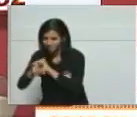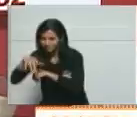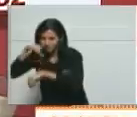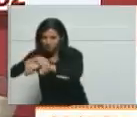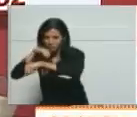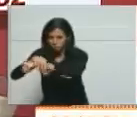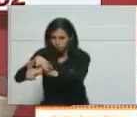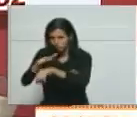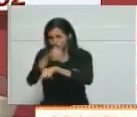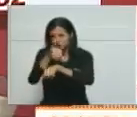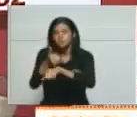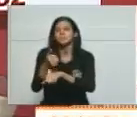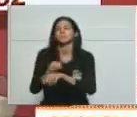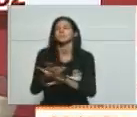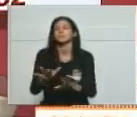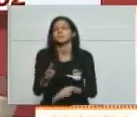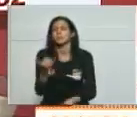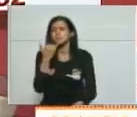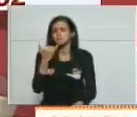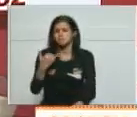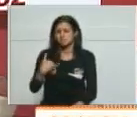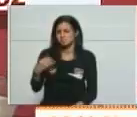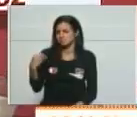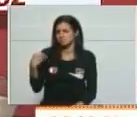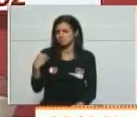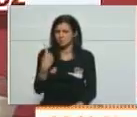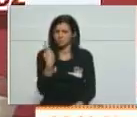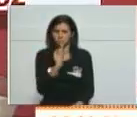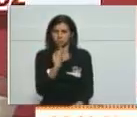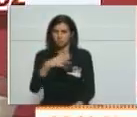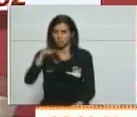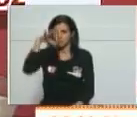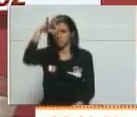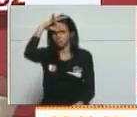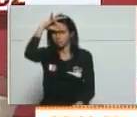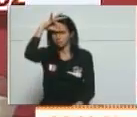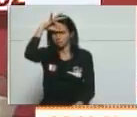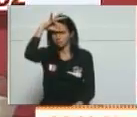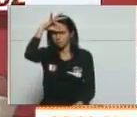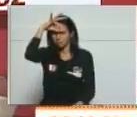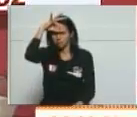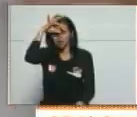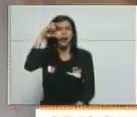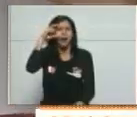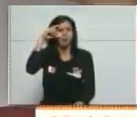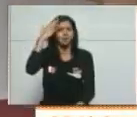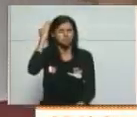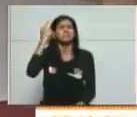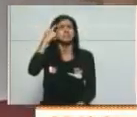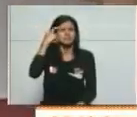y me llamaron para preguntarme, no sé nada. ¿Y cómo es que Ramón Jalú sí sabía, vale?